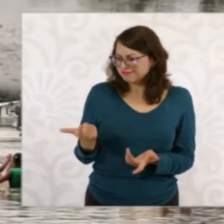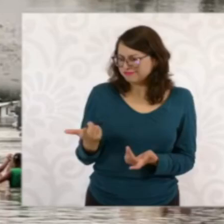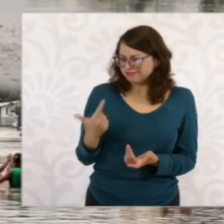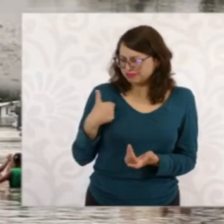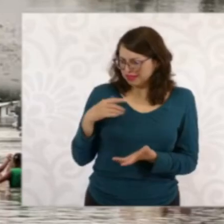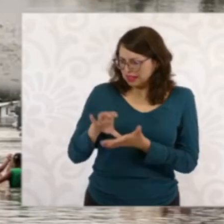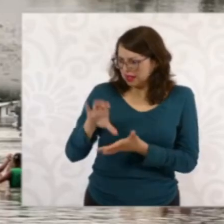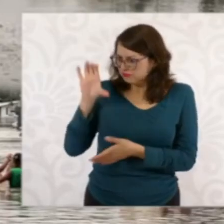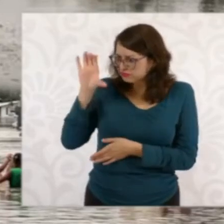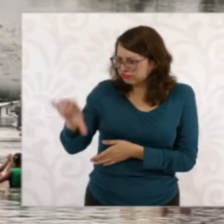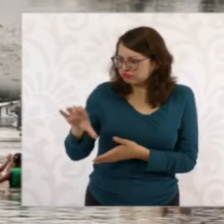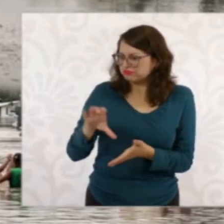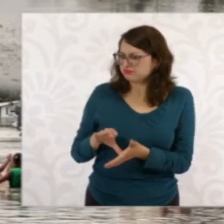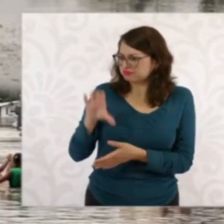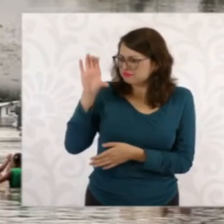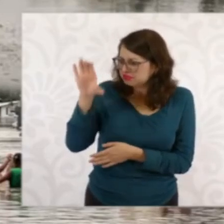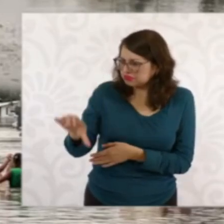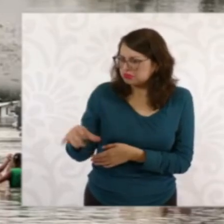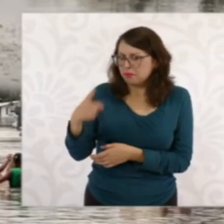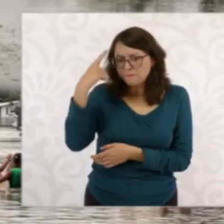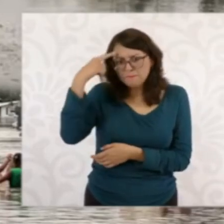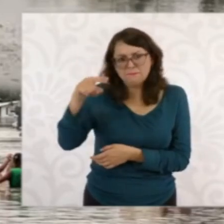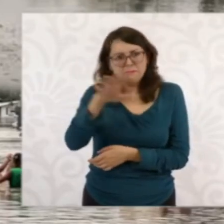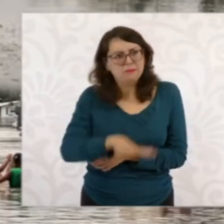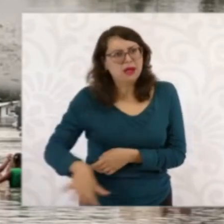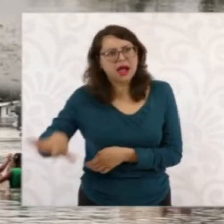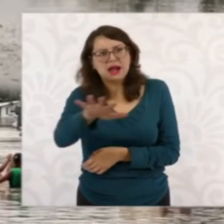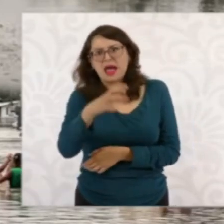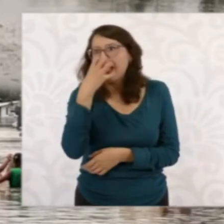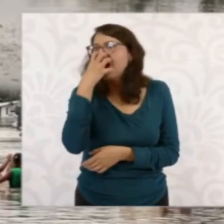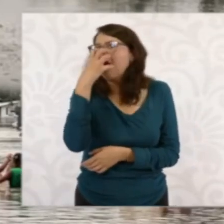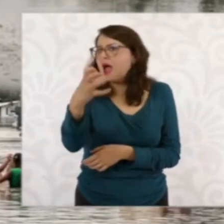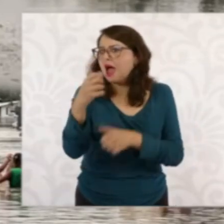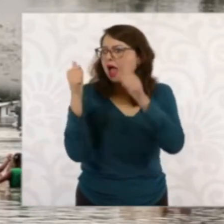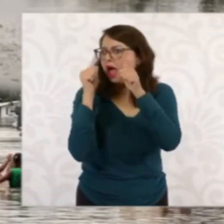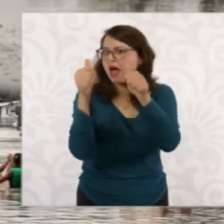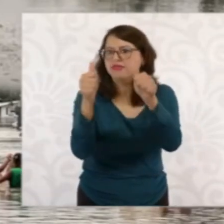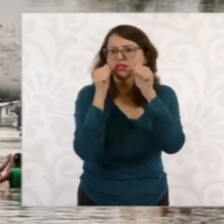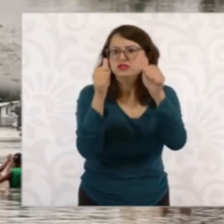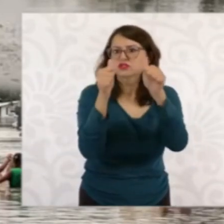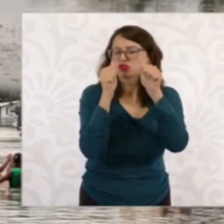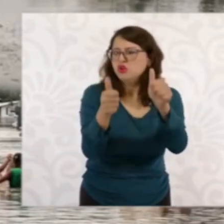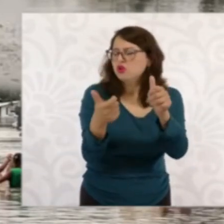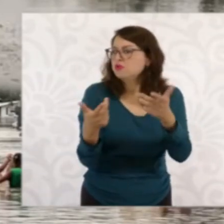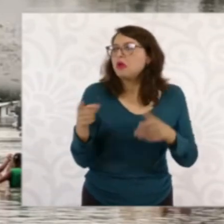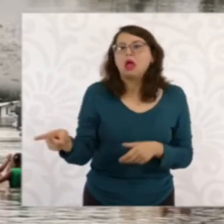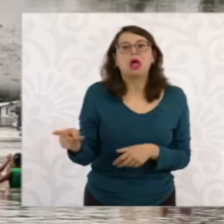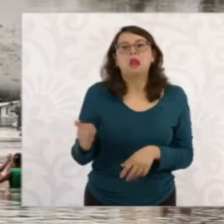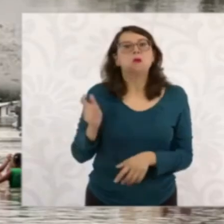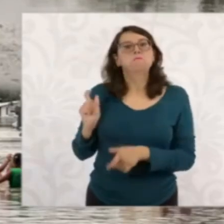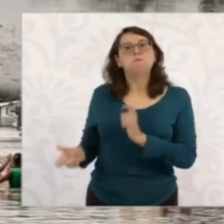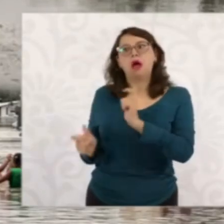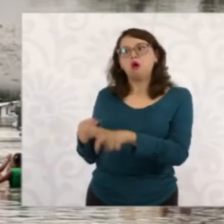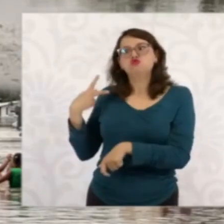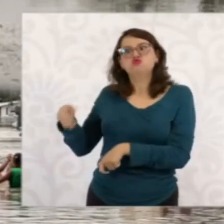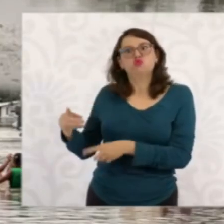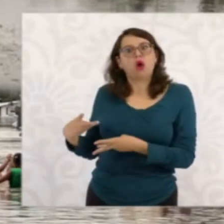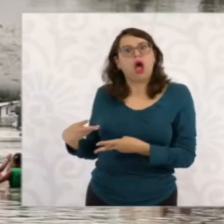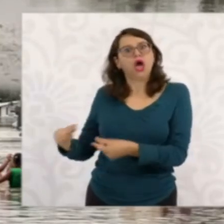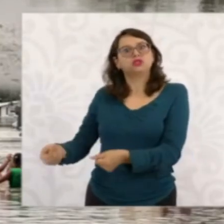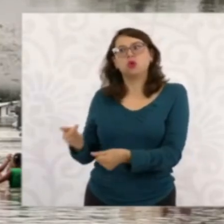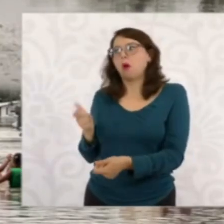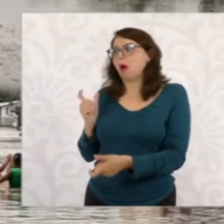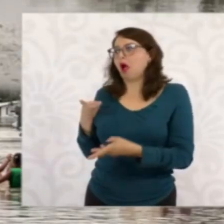la contingencia, pagaba otra cosa y hasta después, si él iba sobrando dinero de su presupuesto, entonces se lo destinaba a la emergencia. Pero